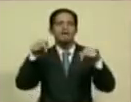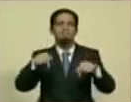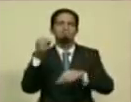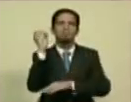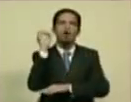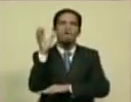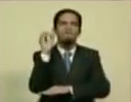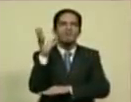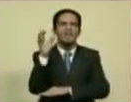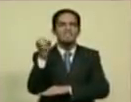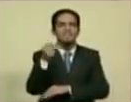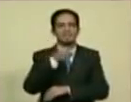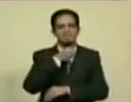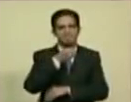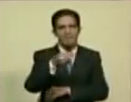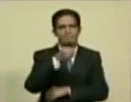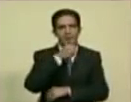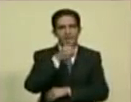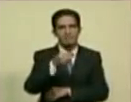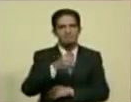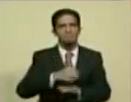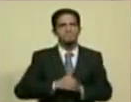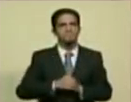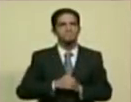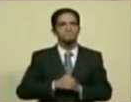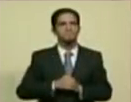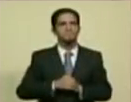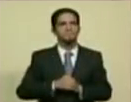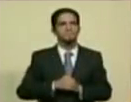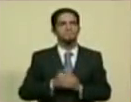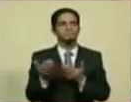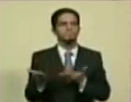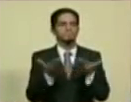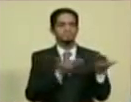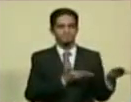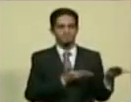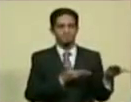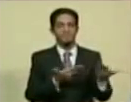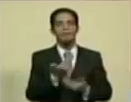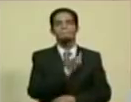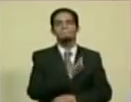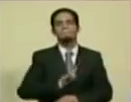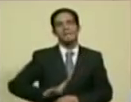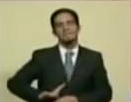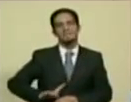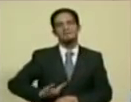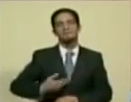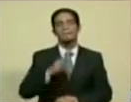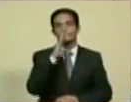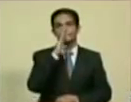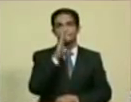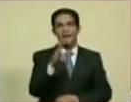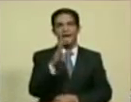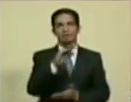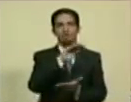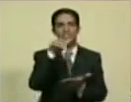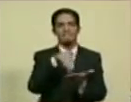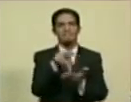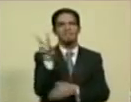conferencia de prensa el doctor Calixto Ortega, presidente del Banco Central de